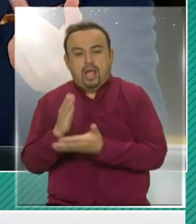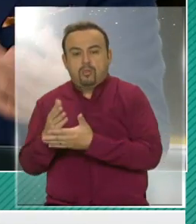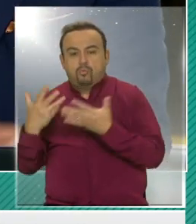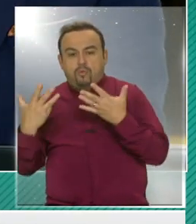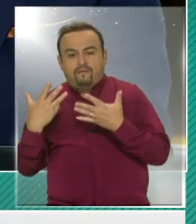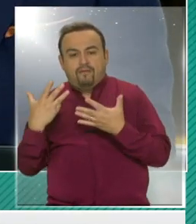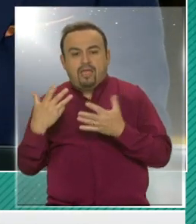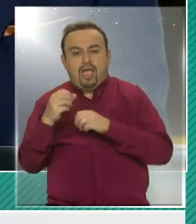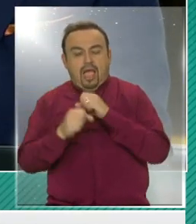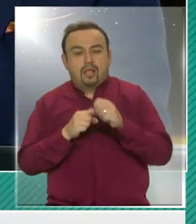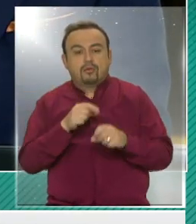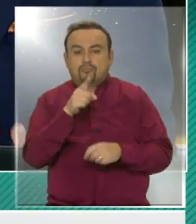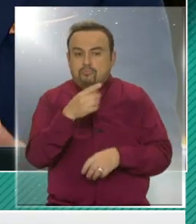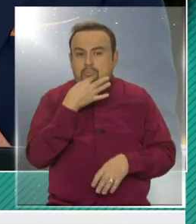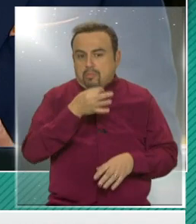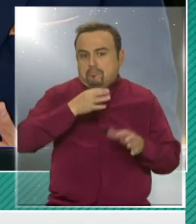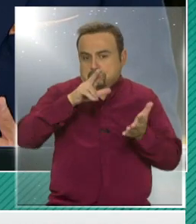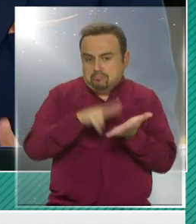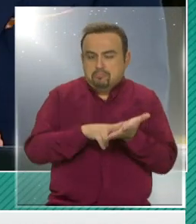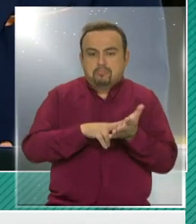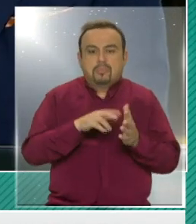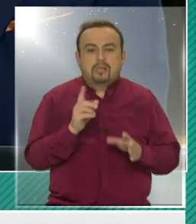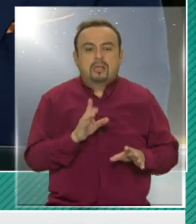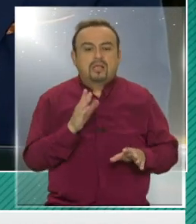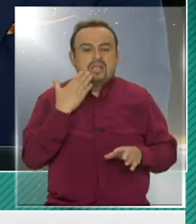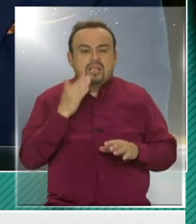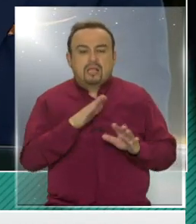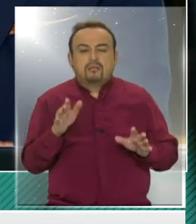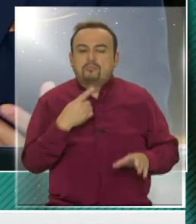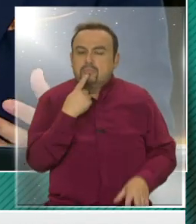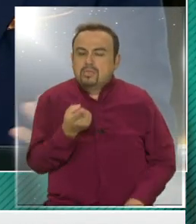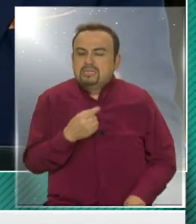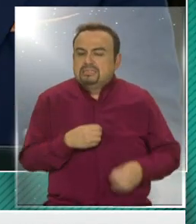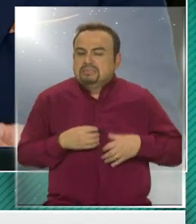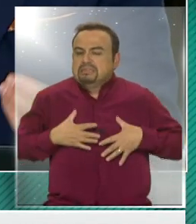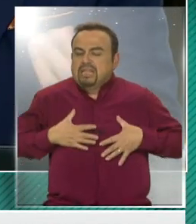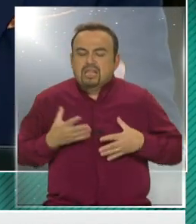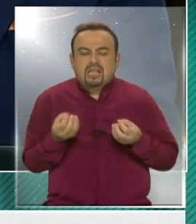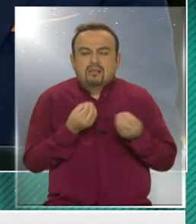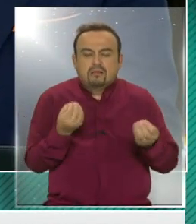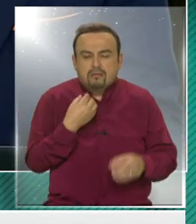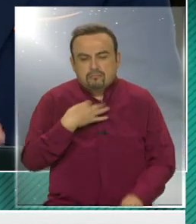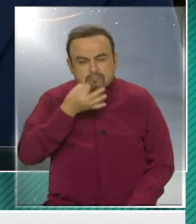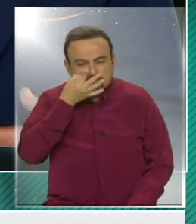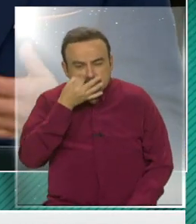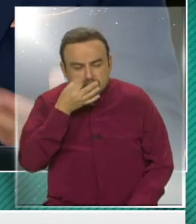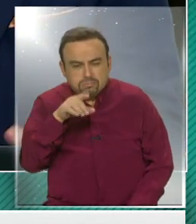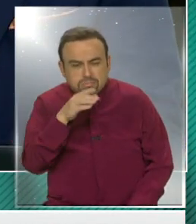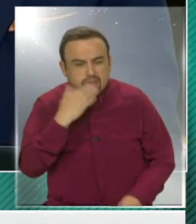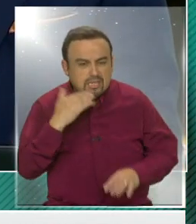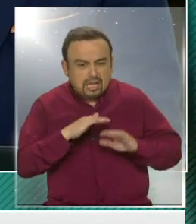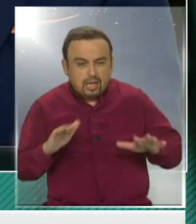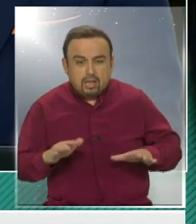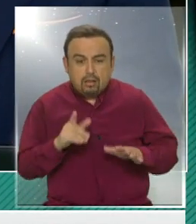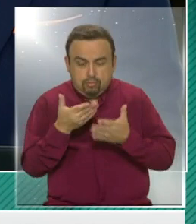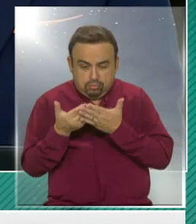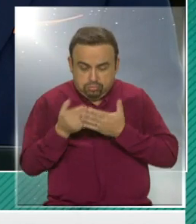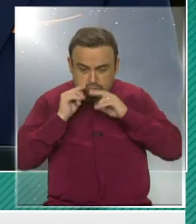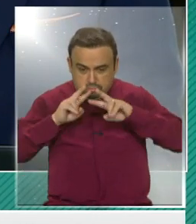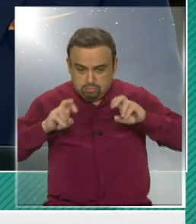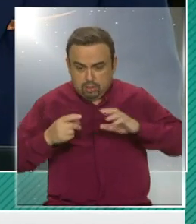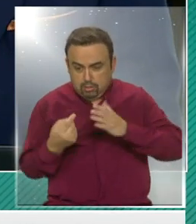así es que ratifica lo que ustedes decían podemos hablar de síntomas que que se siente que es observo porque hoy día los estudios te van mostrando